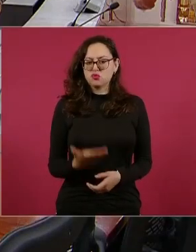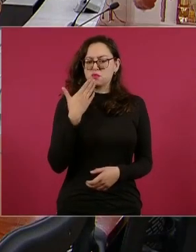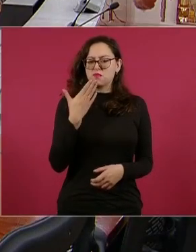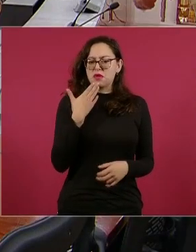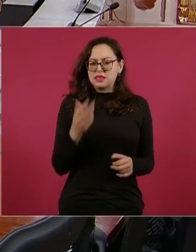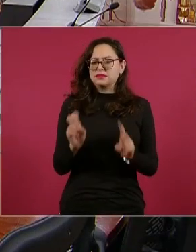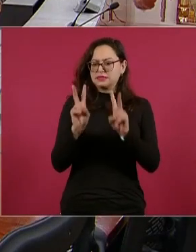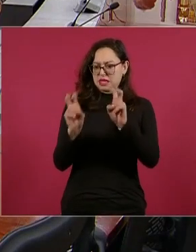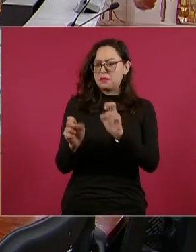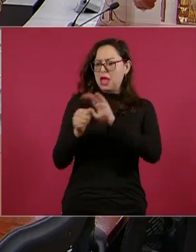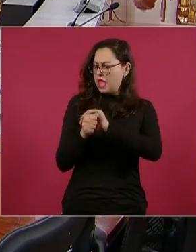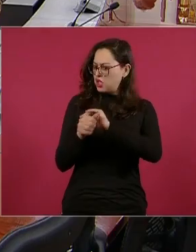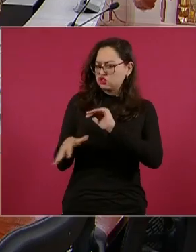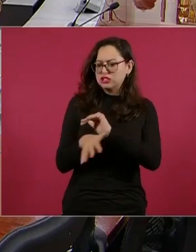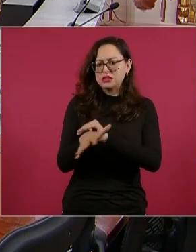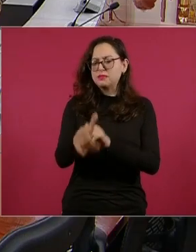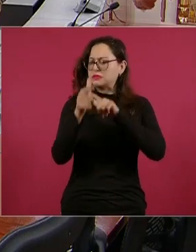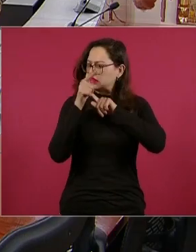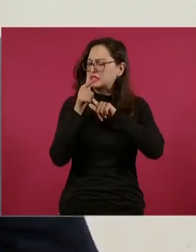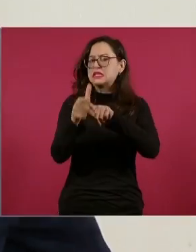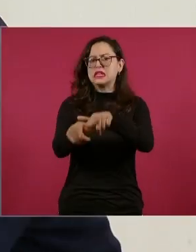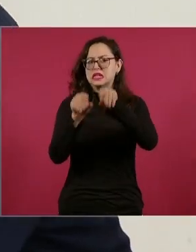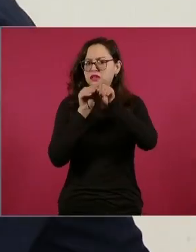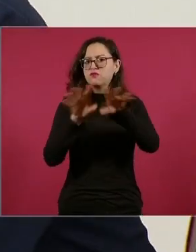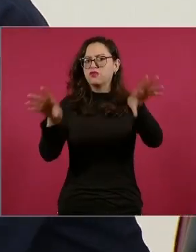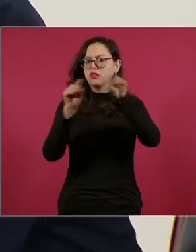Y argumentar